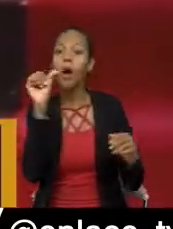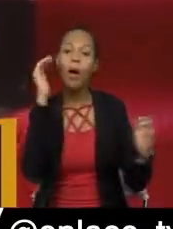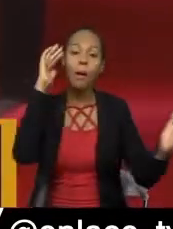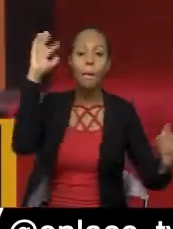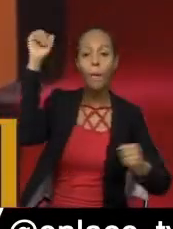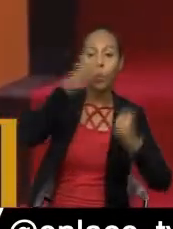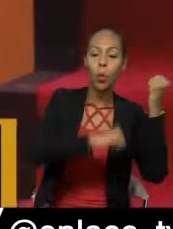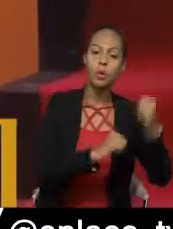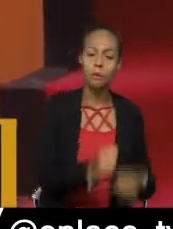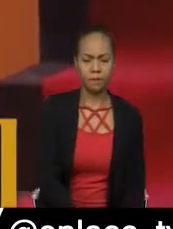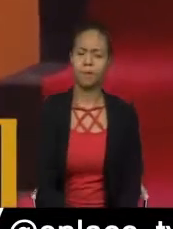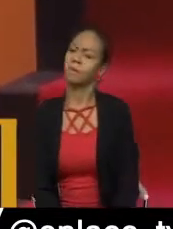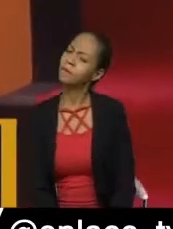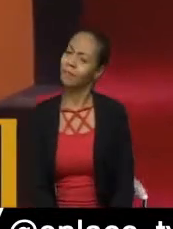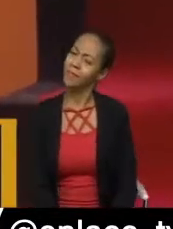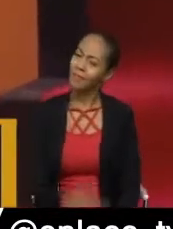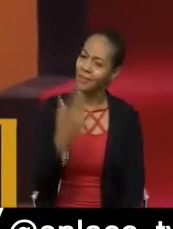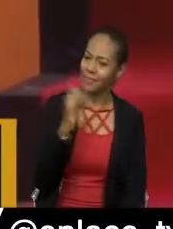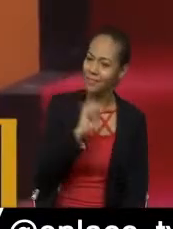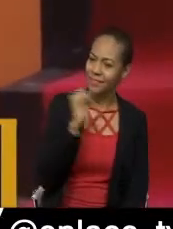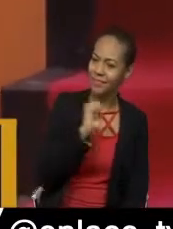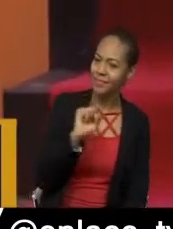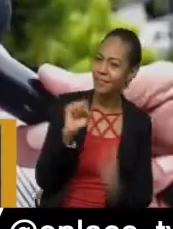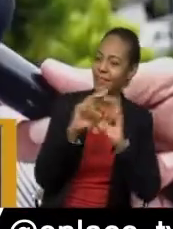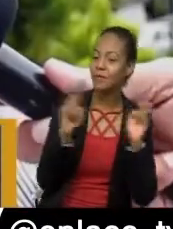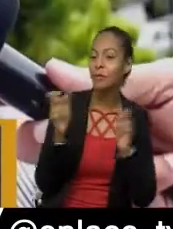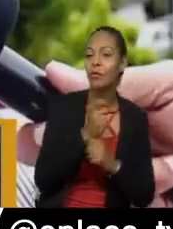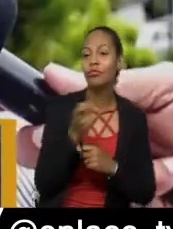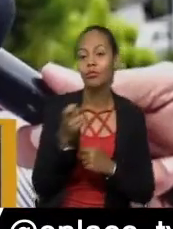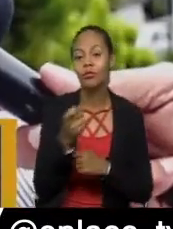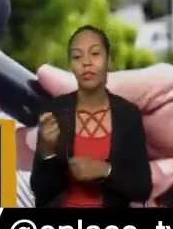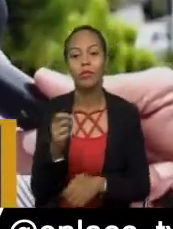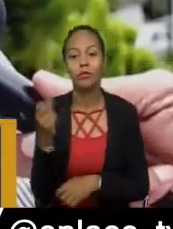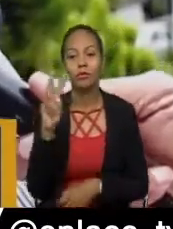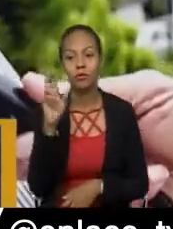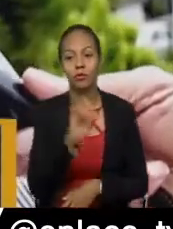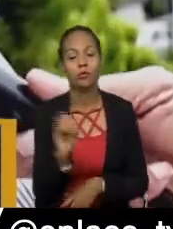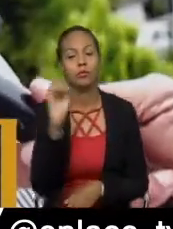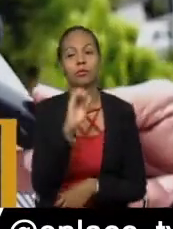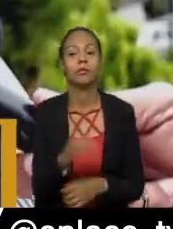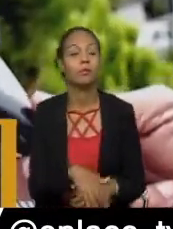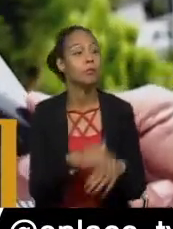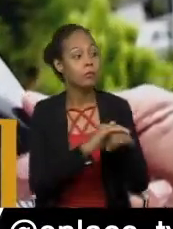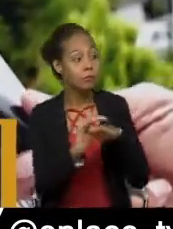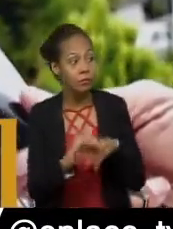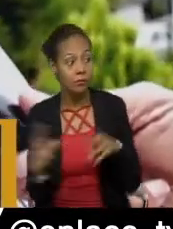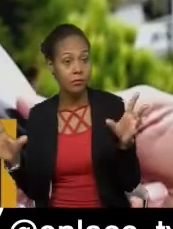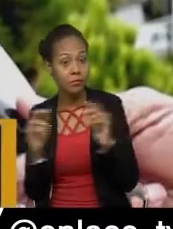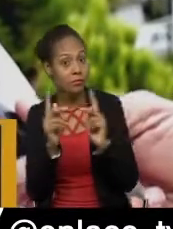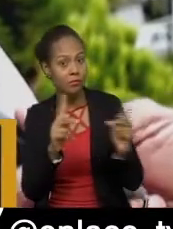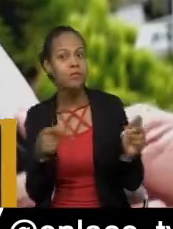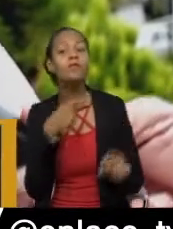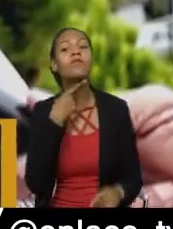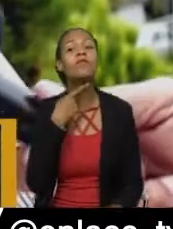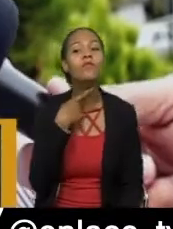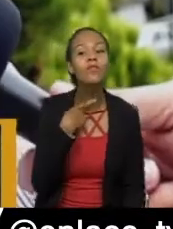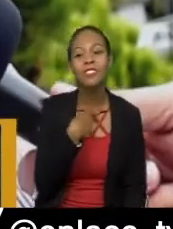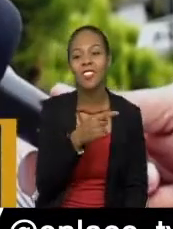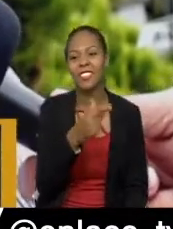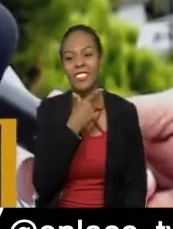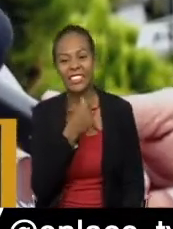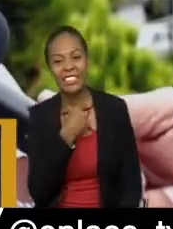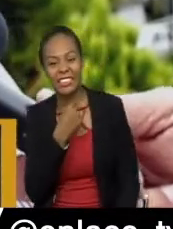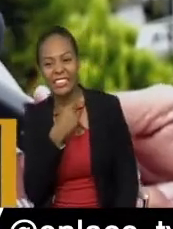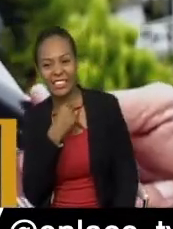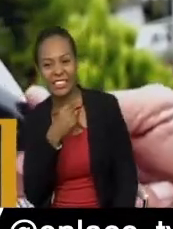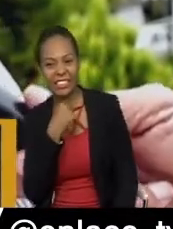podrán disfrutar este 12 de octubre en el Salón Cusiana del Club Infantas. Una invitación a todas esas personas que nos gusta el humor picante, el humor